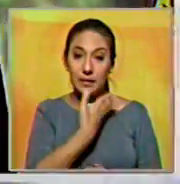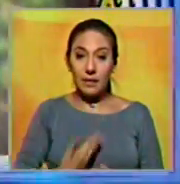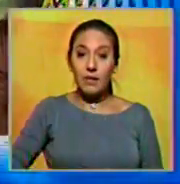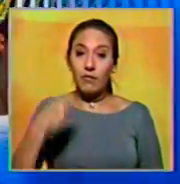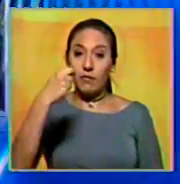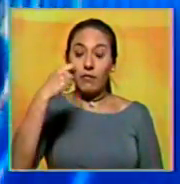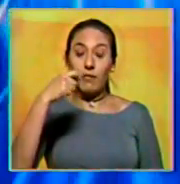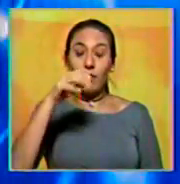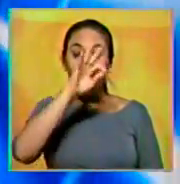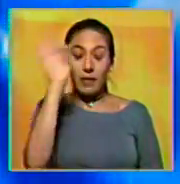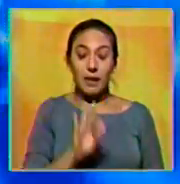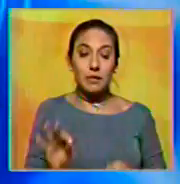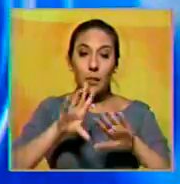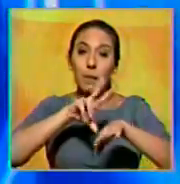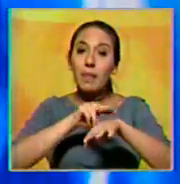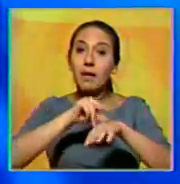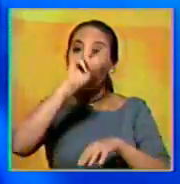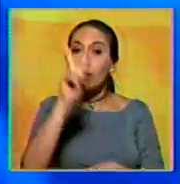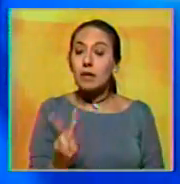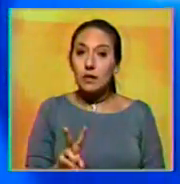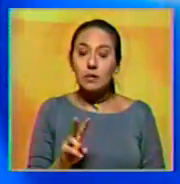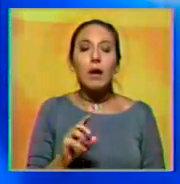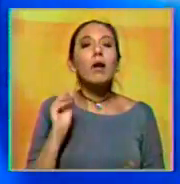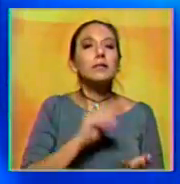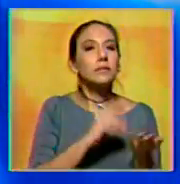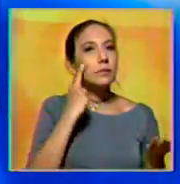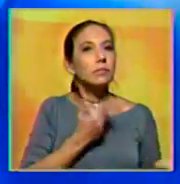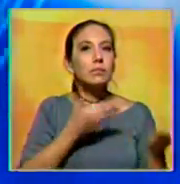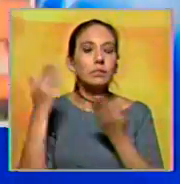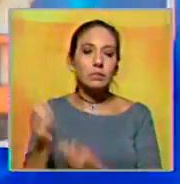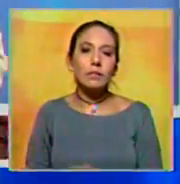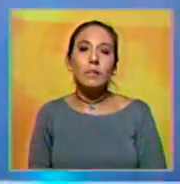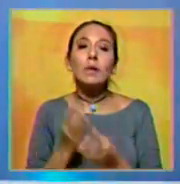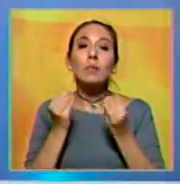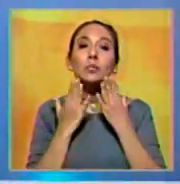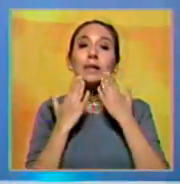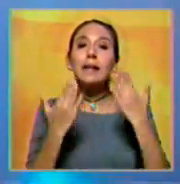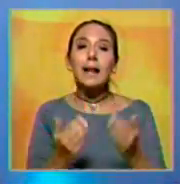Venezolana. Ahora regresamos nuevamente al estudio con Endrina. Adelante. Muchísimas gracias, Claudia.